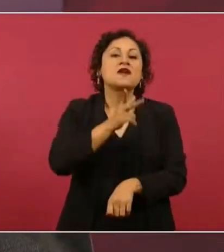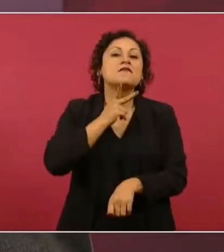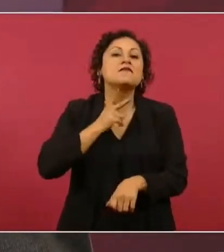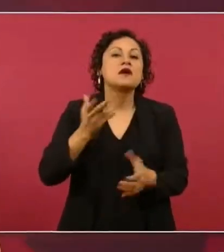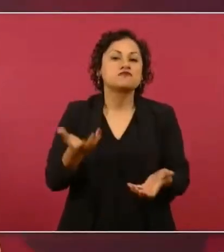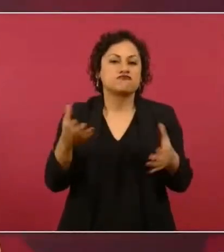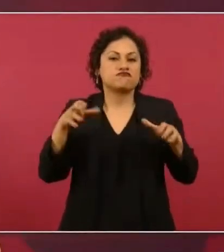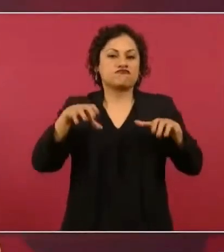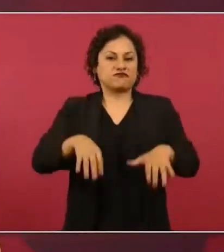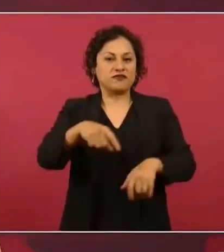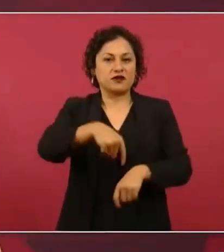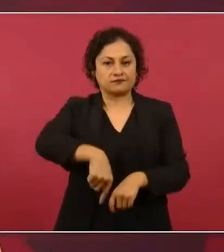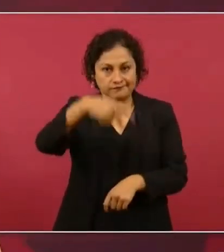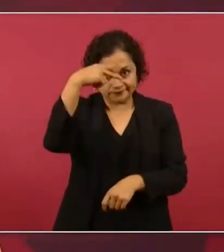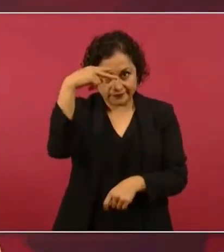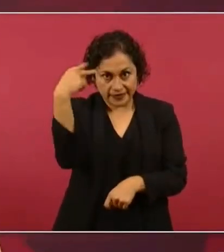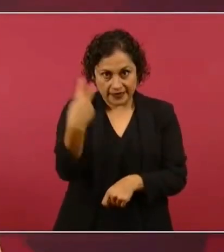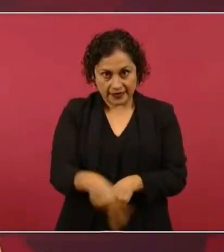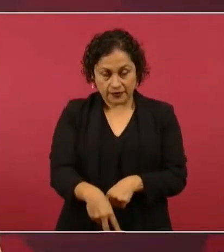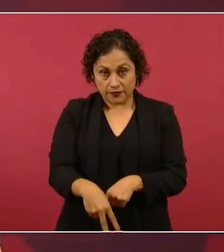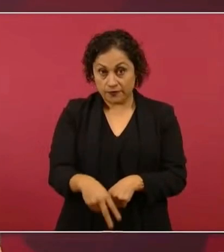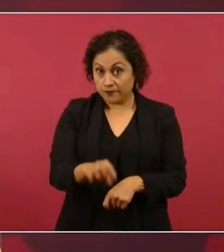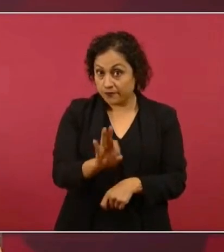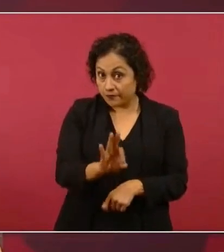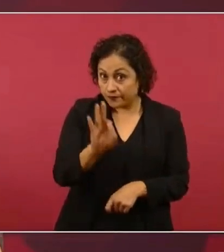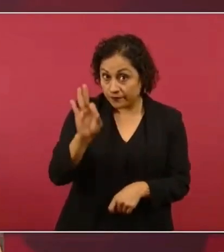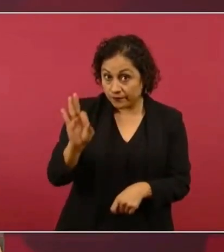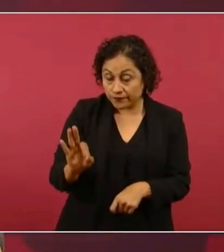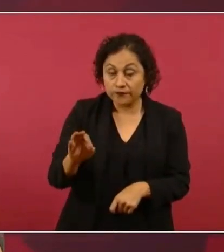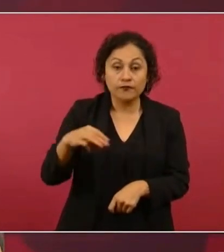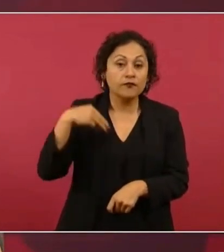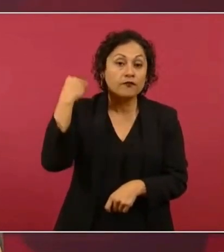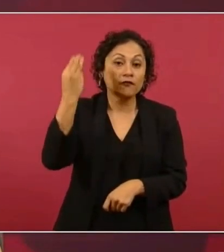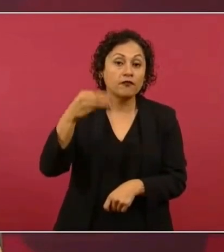Sábado 18 de marzo.